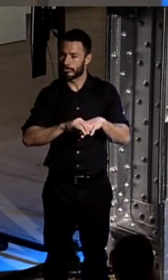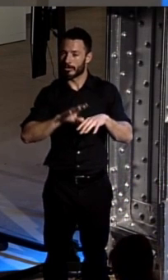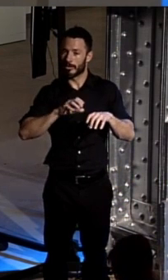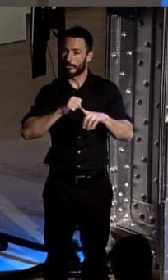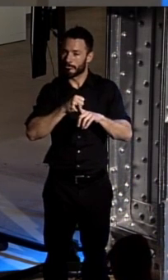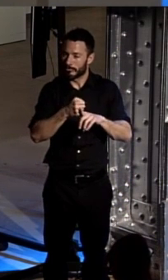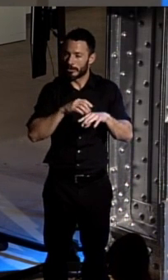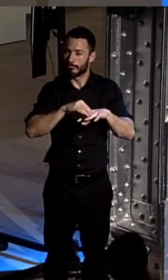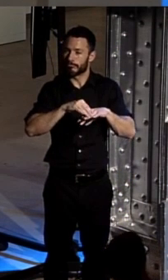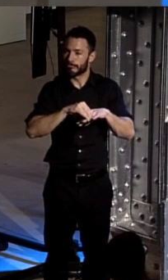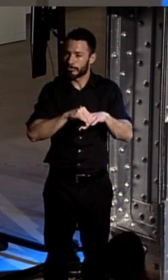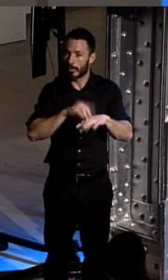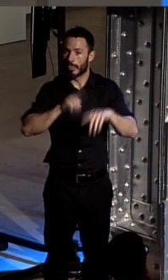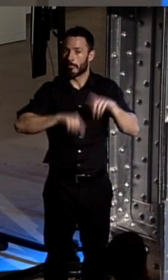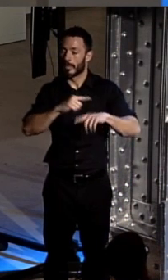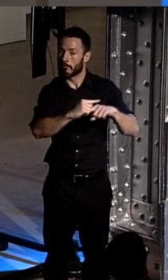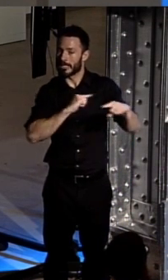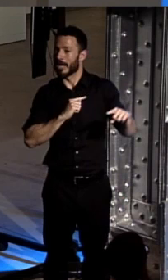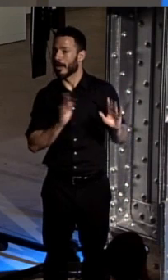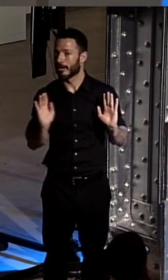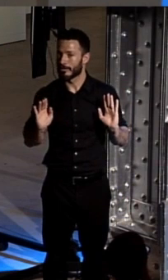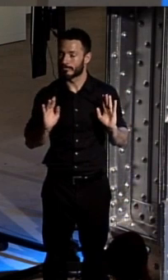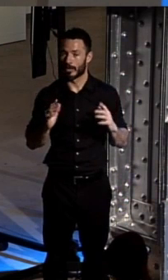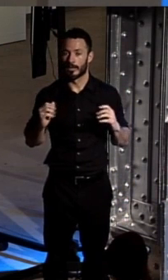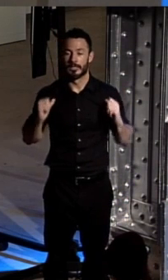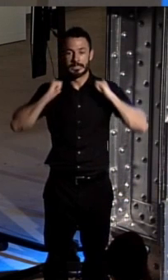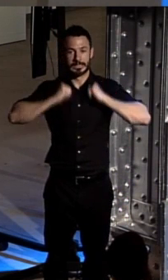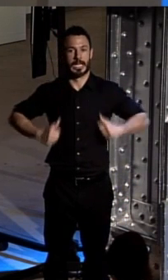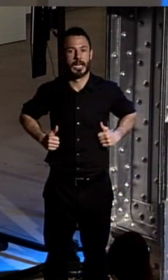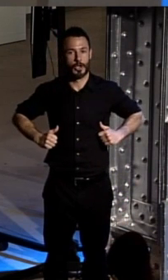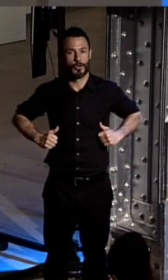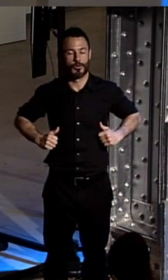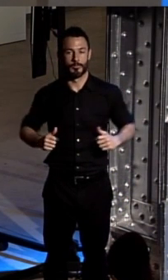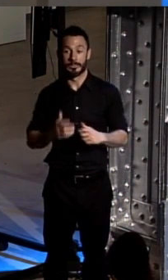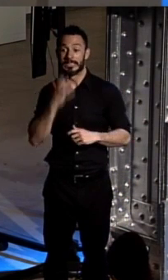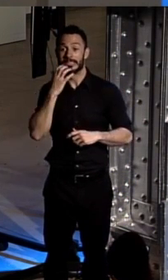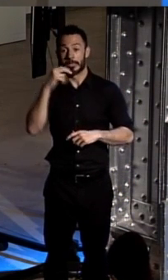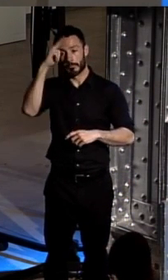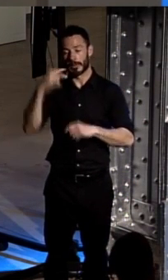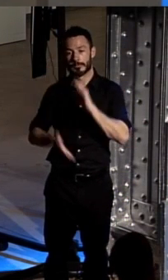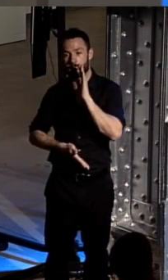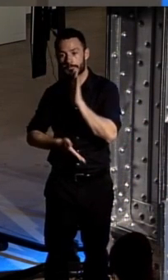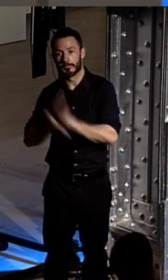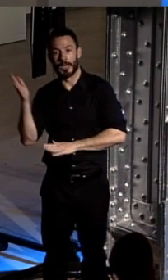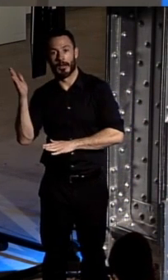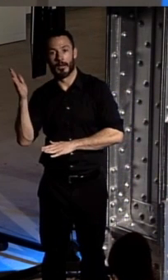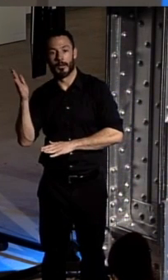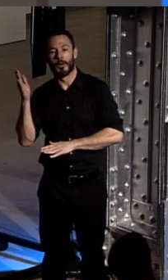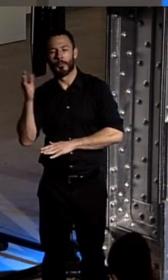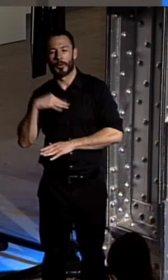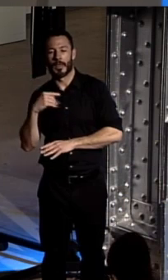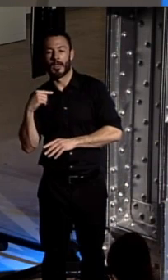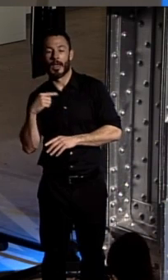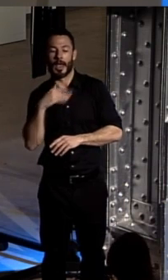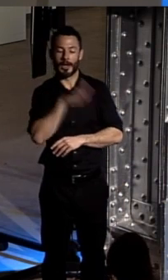del mensaje que te quiera enviar. Esto es un chaleco para que los padres cuando viajan puedan enviarle abrazos a sus hijos.